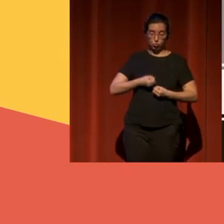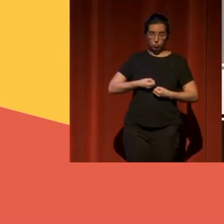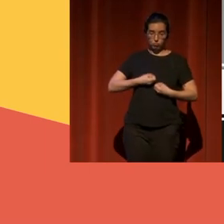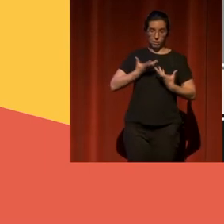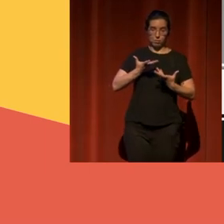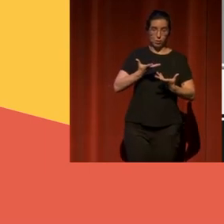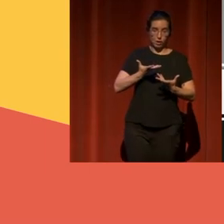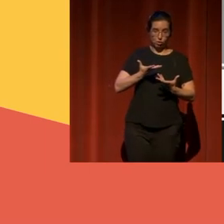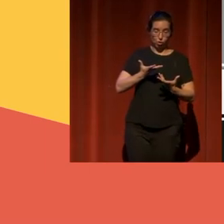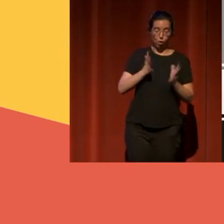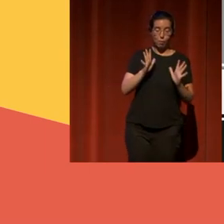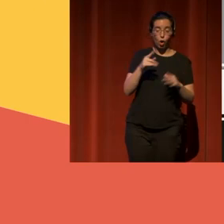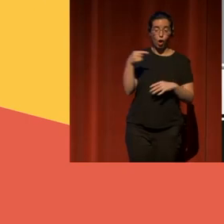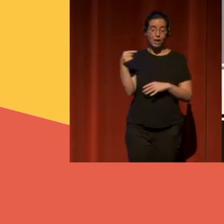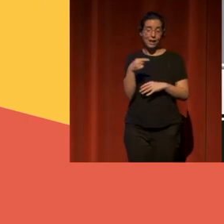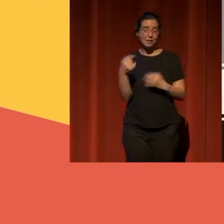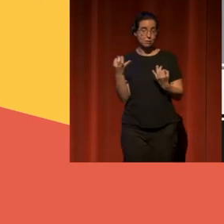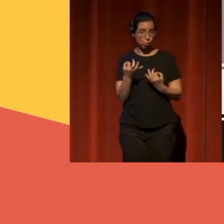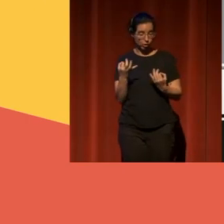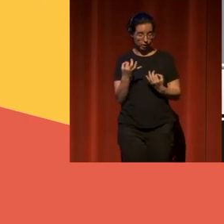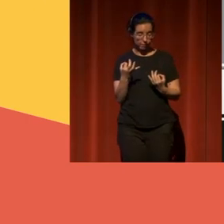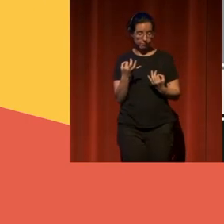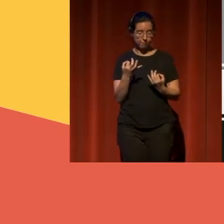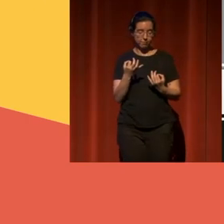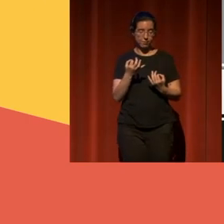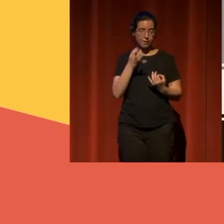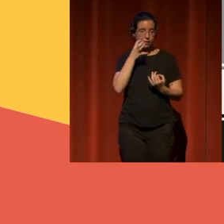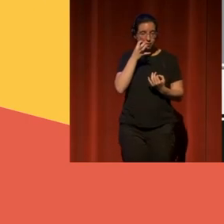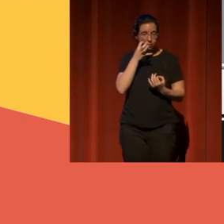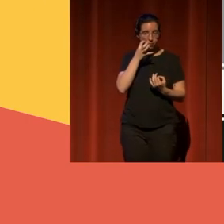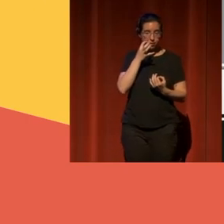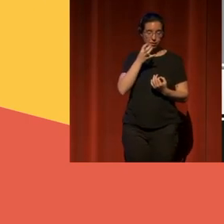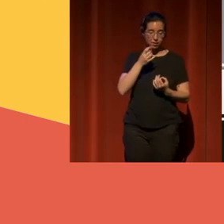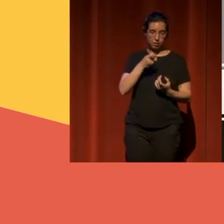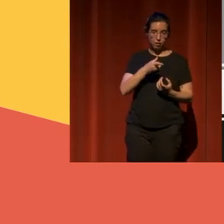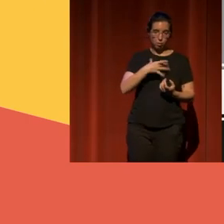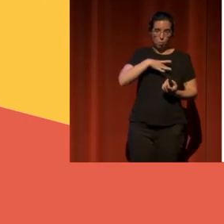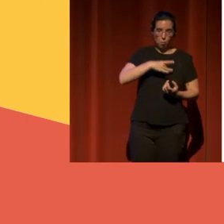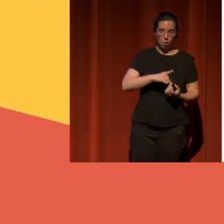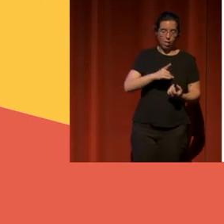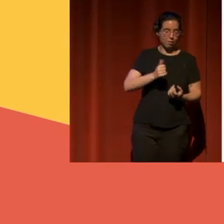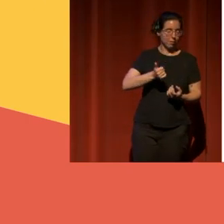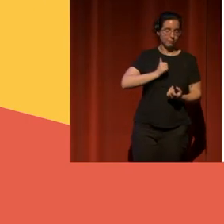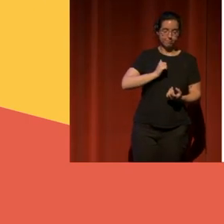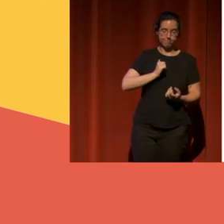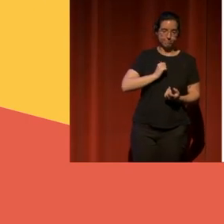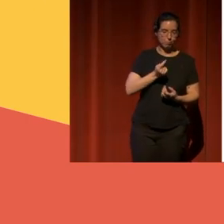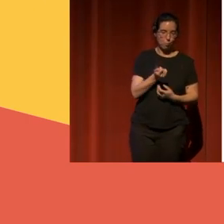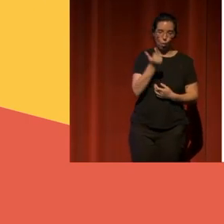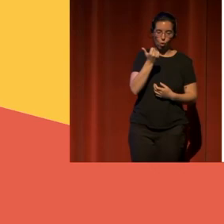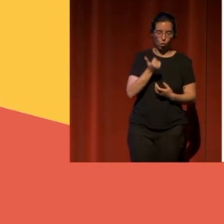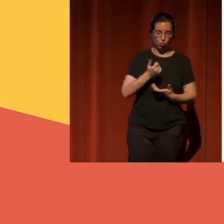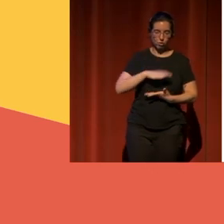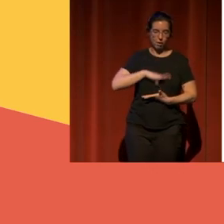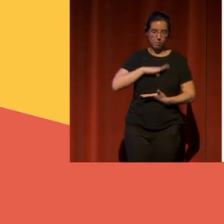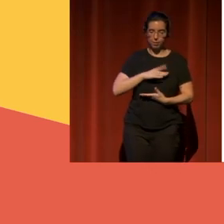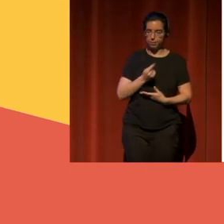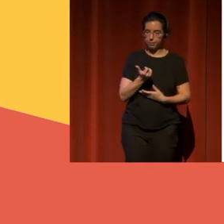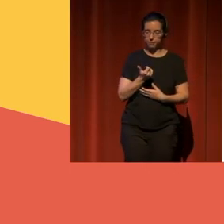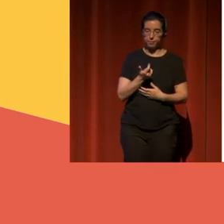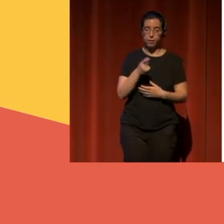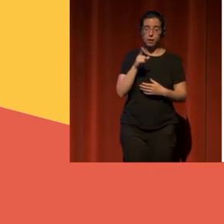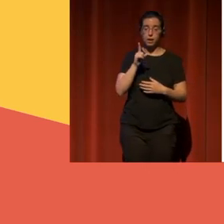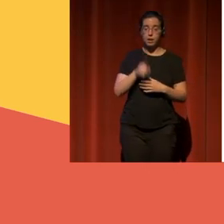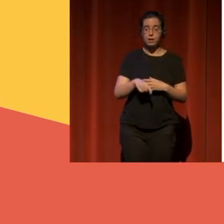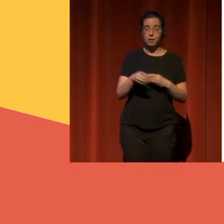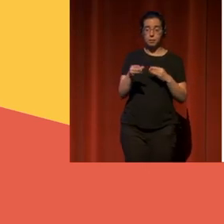la parte negativa es que verdaderamente se aprovecha poco ese potencial, ¿no? Bueno, estos resultados aportan claves para